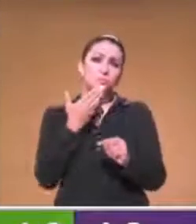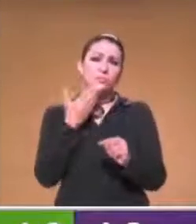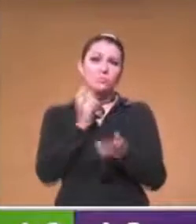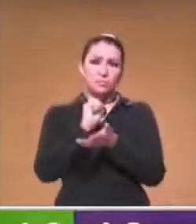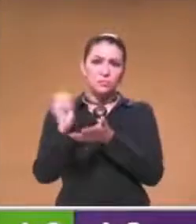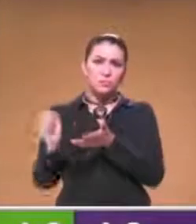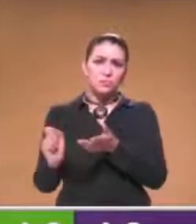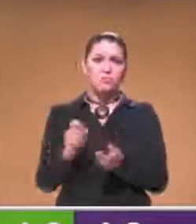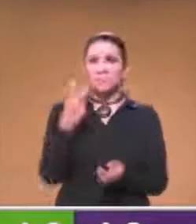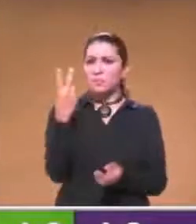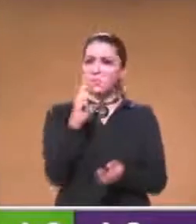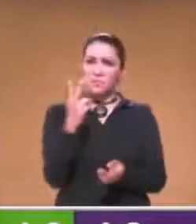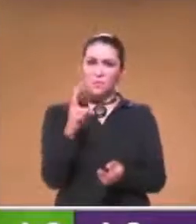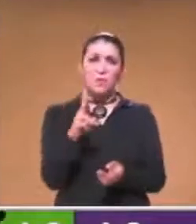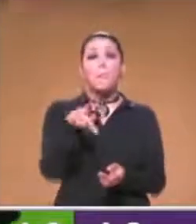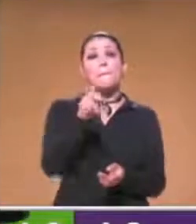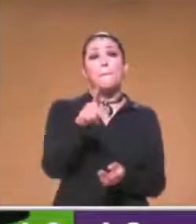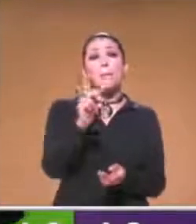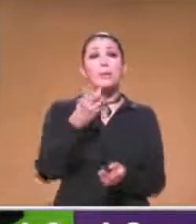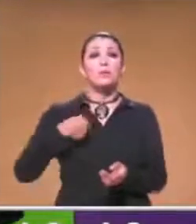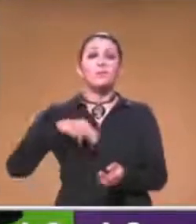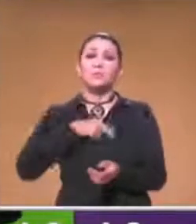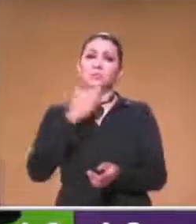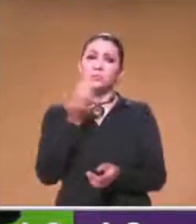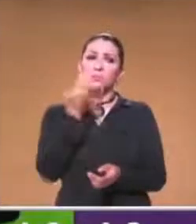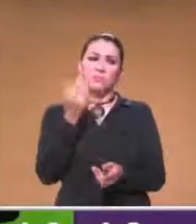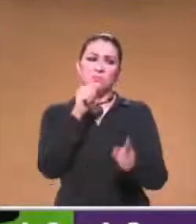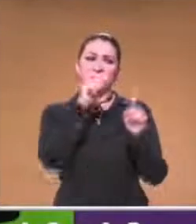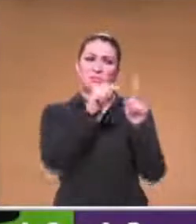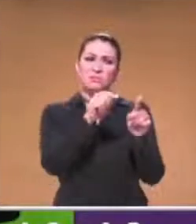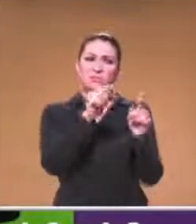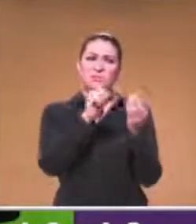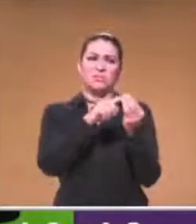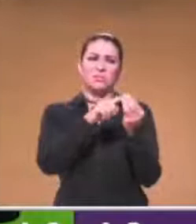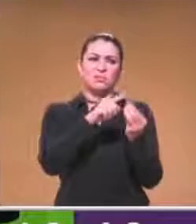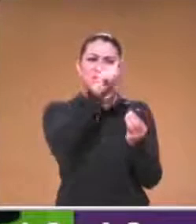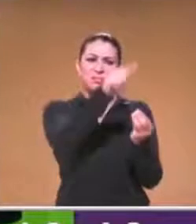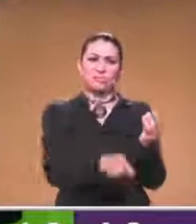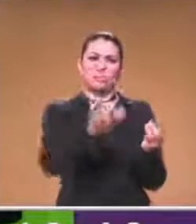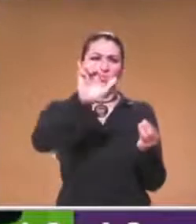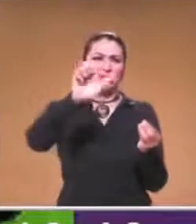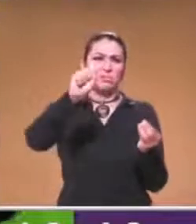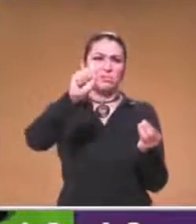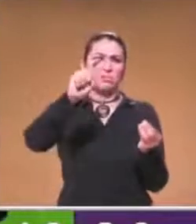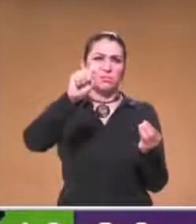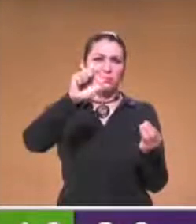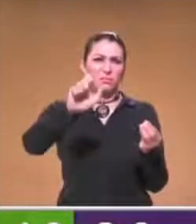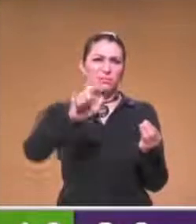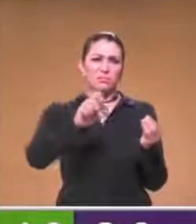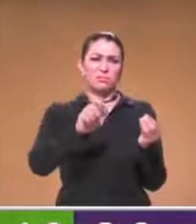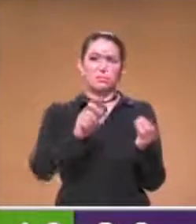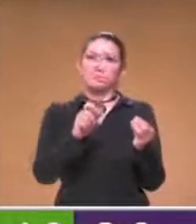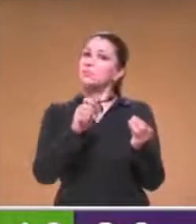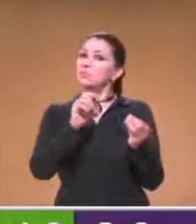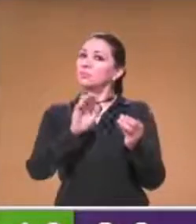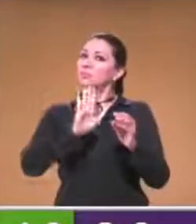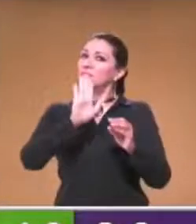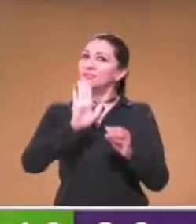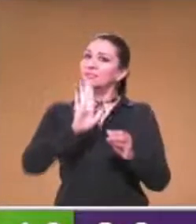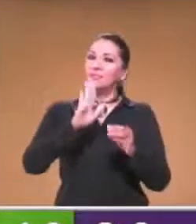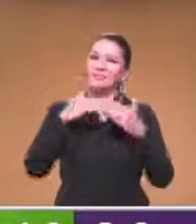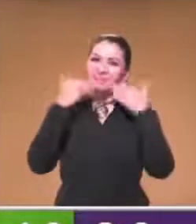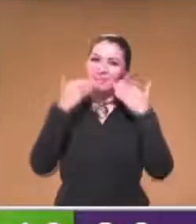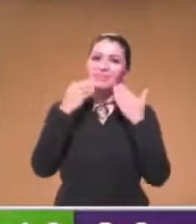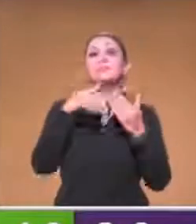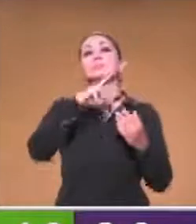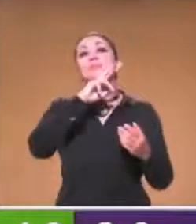español, nosotros no acostumbramos a decir, ¿quién es este o quién es esta? Decimos quién es él o quién es ella. En